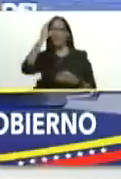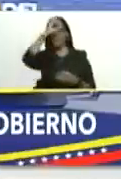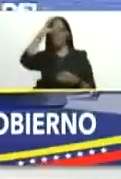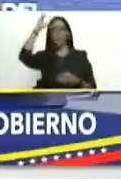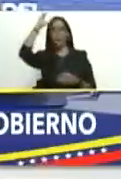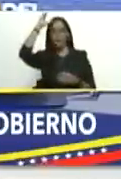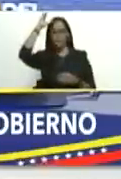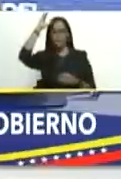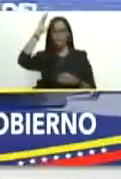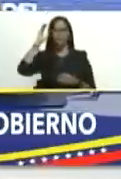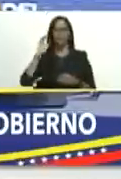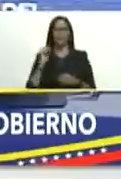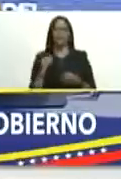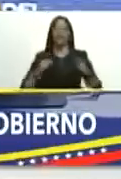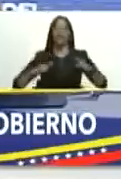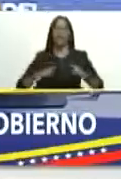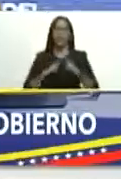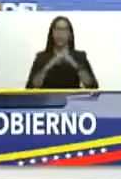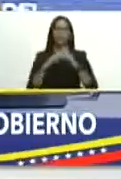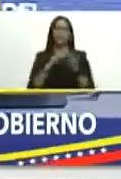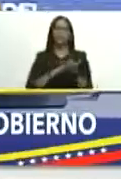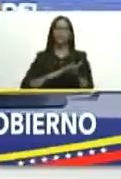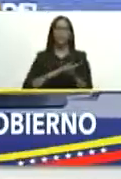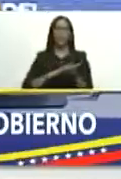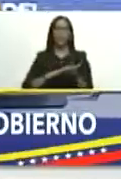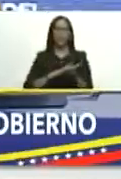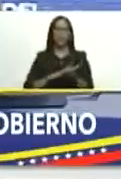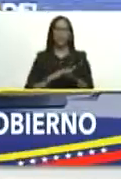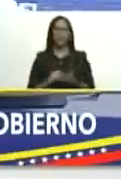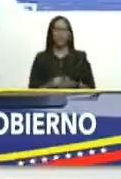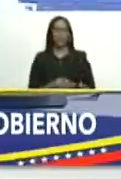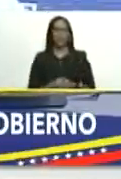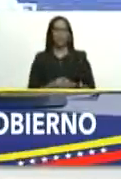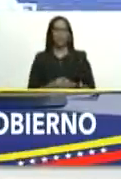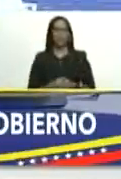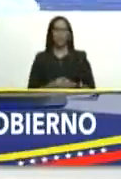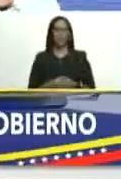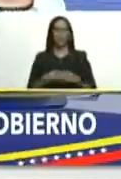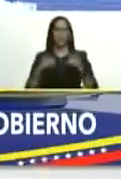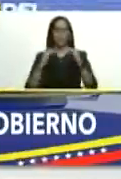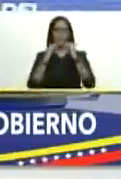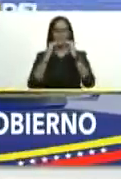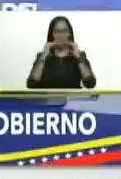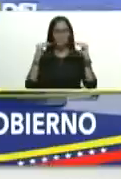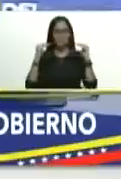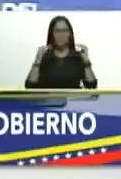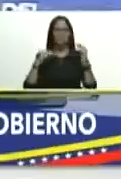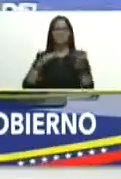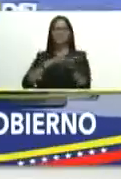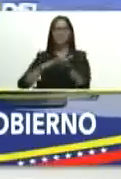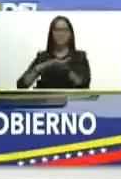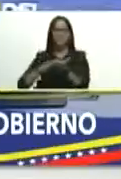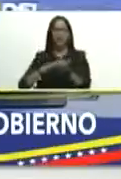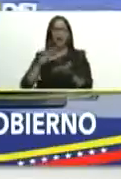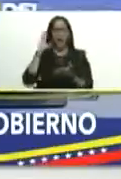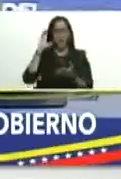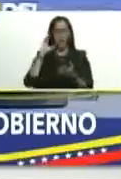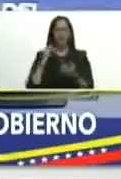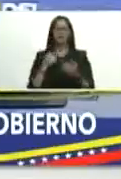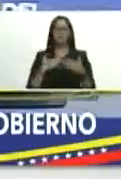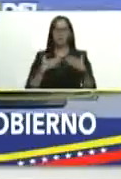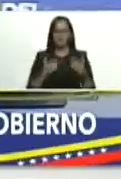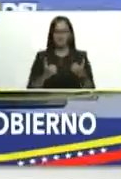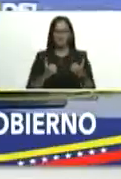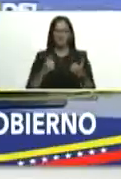para encontrar soluciones, para emparejar el país y para recuperar el estado